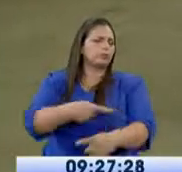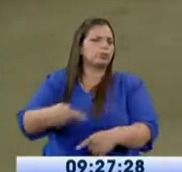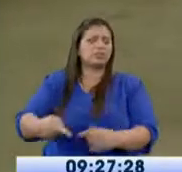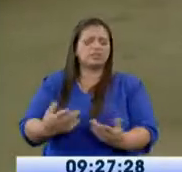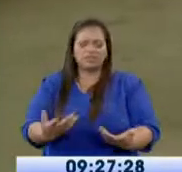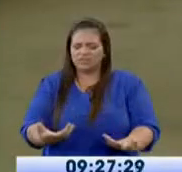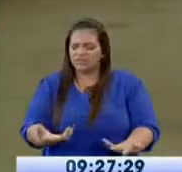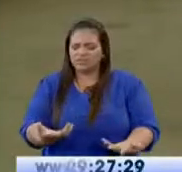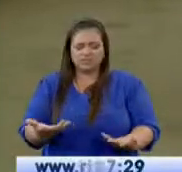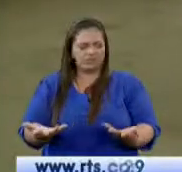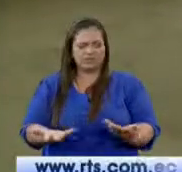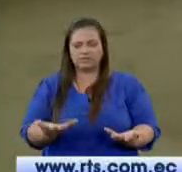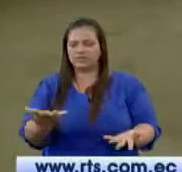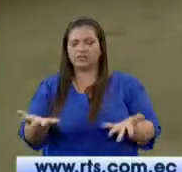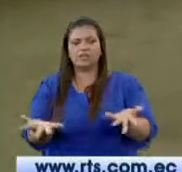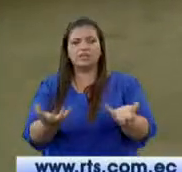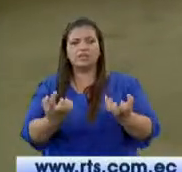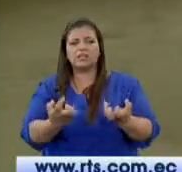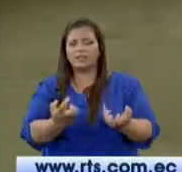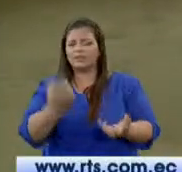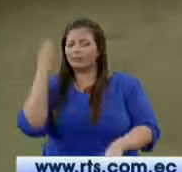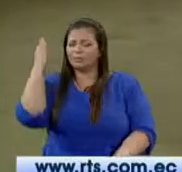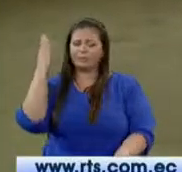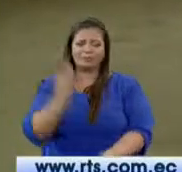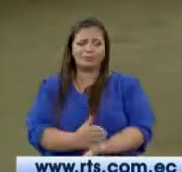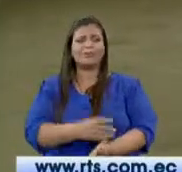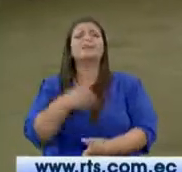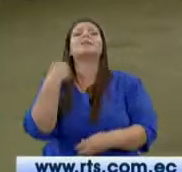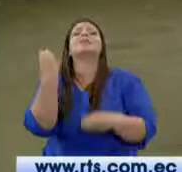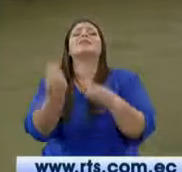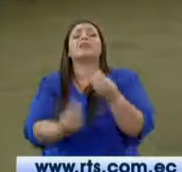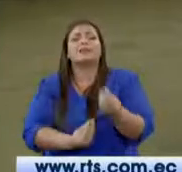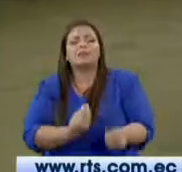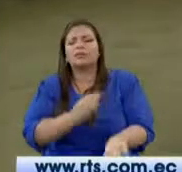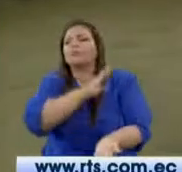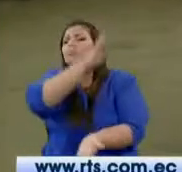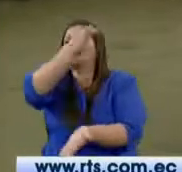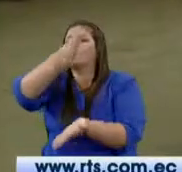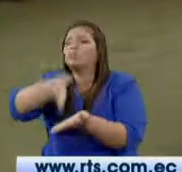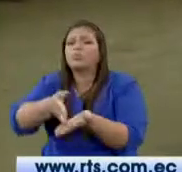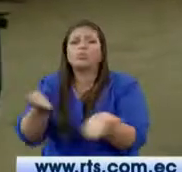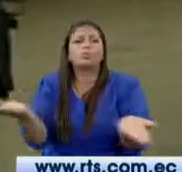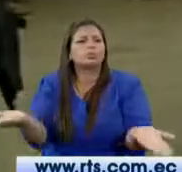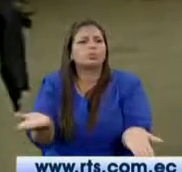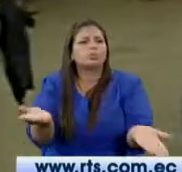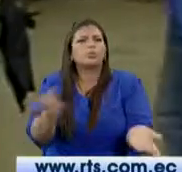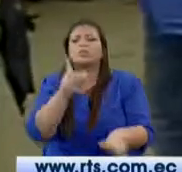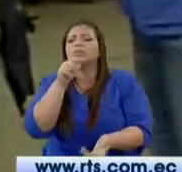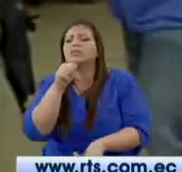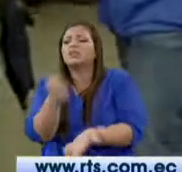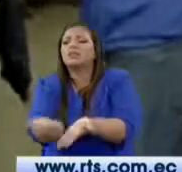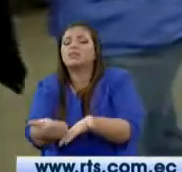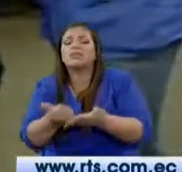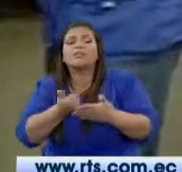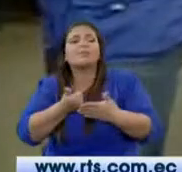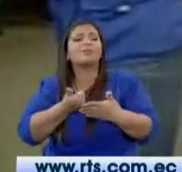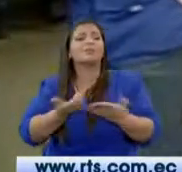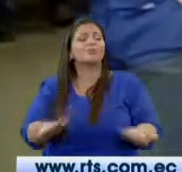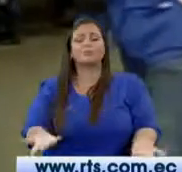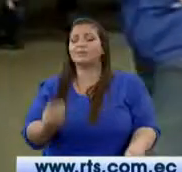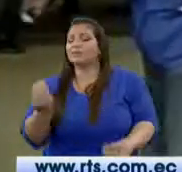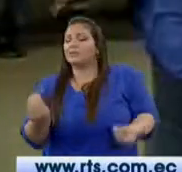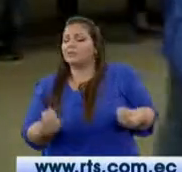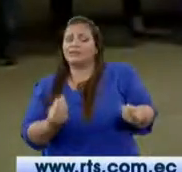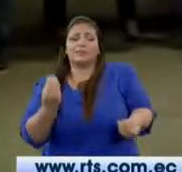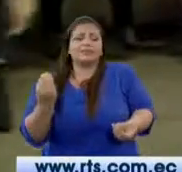notas, muchas nos preguntan, ¿qué hacemos? ¿A dónde vamos? ¿A dónde acudimos? Muchas madres incluso dicen, no sabemos qué hacer, nos sentimos con las manos